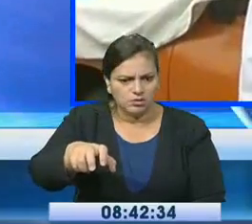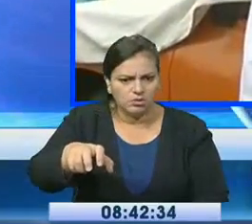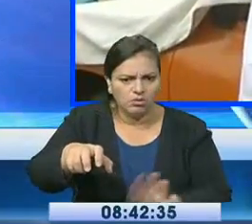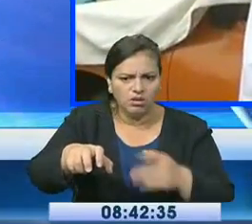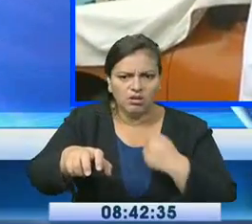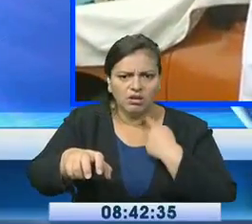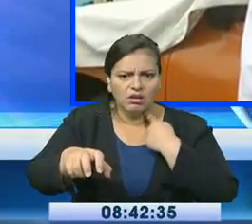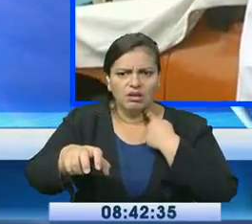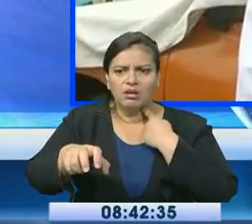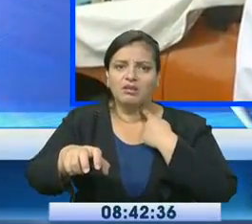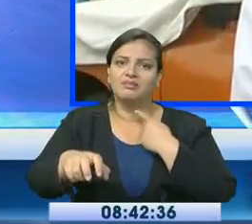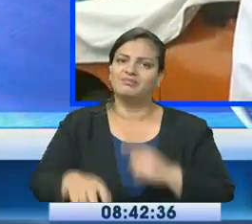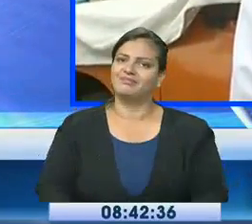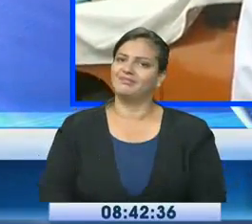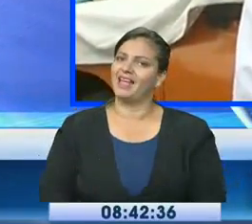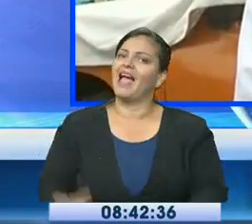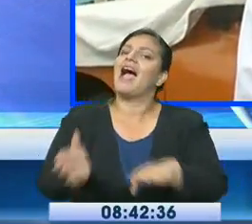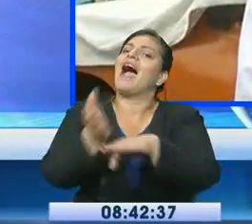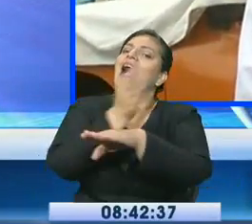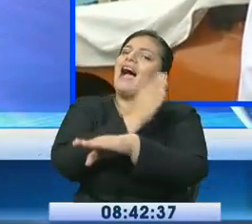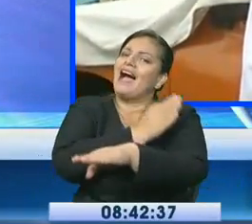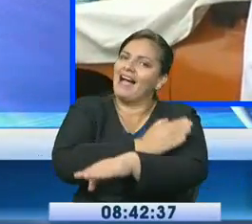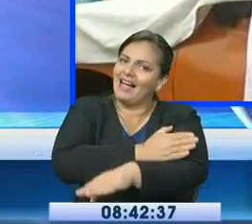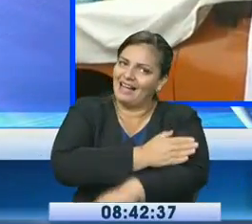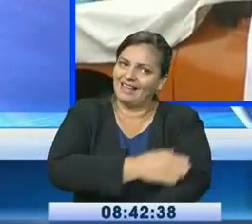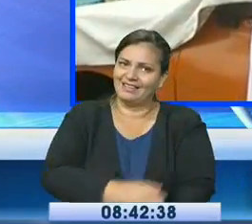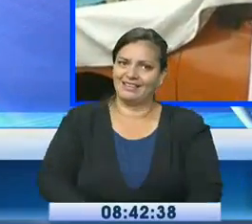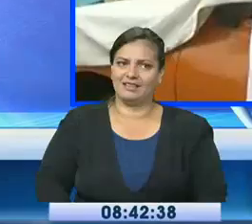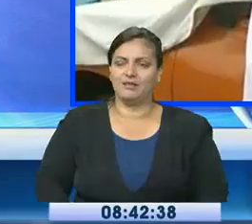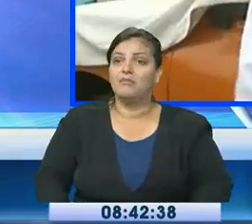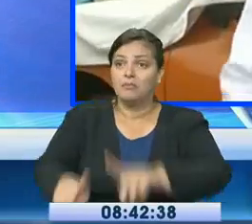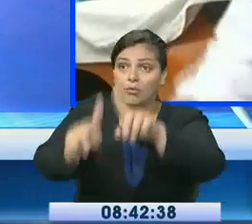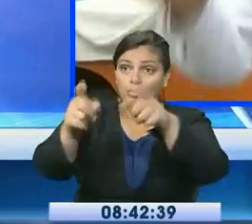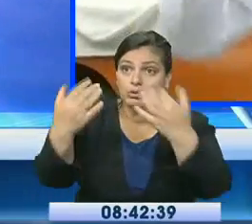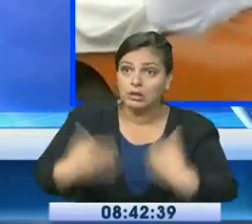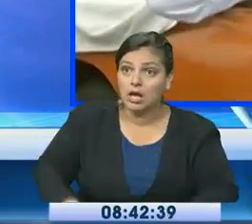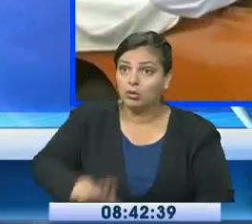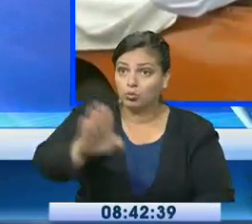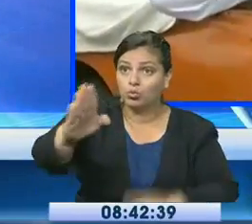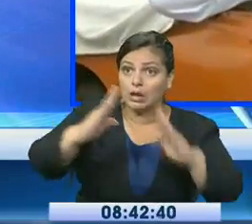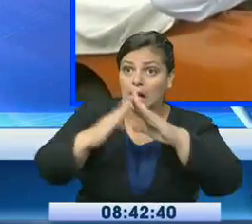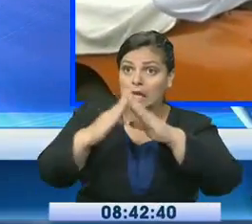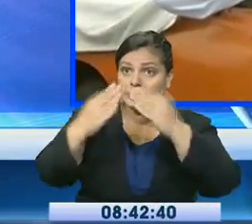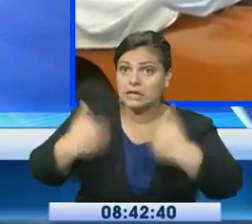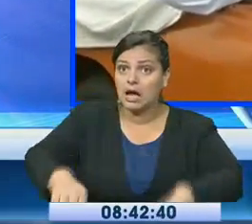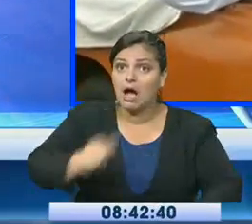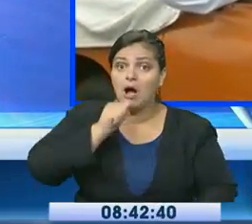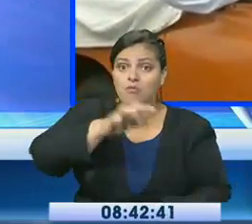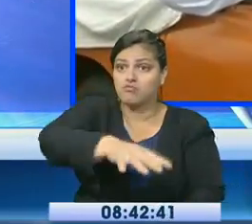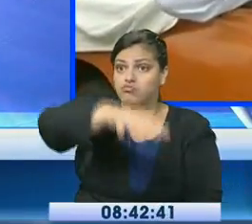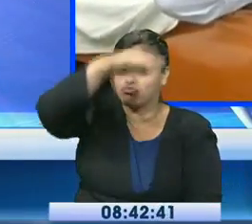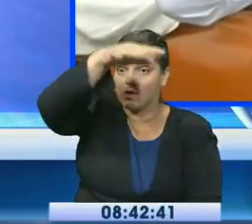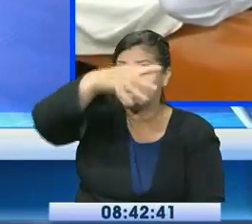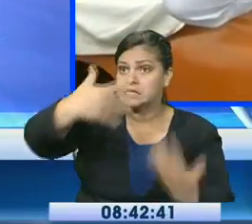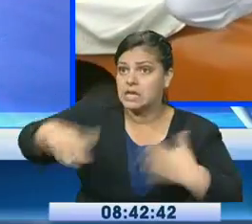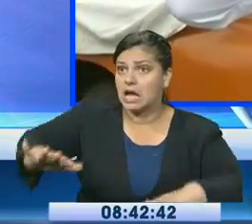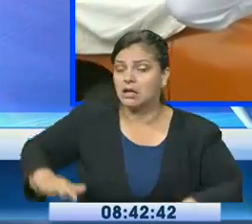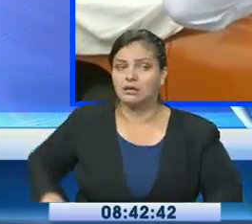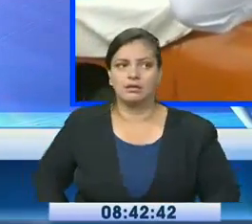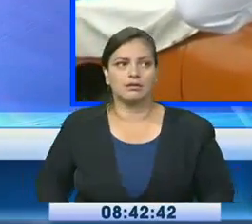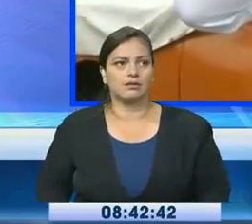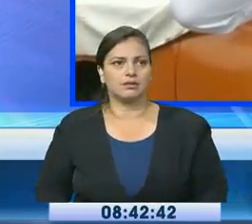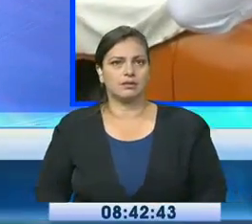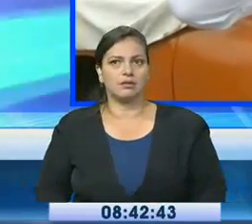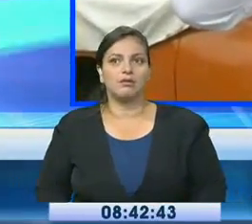viviendas. Rosalena. Charlie, bueno, ahora yo te pregunto a ti, ¿tú ya te abasteciste de líquido vital o todavía no lo has hecho?